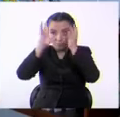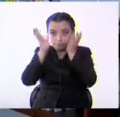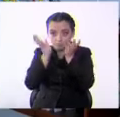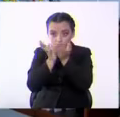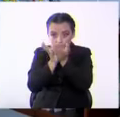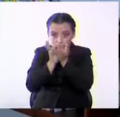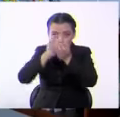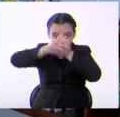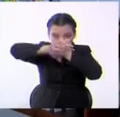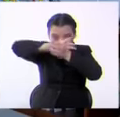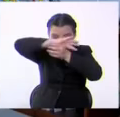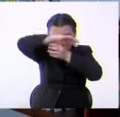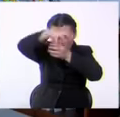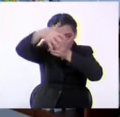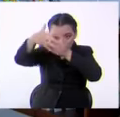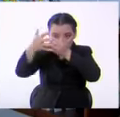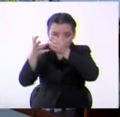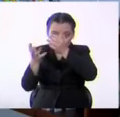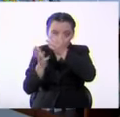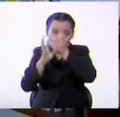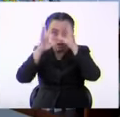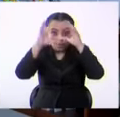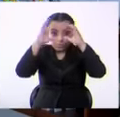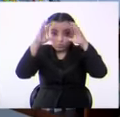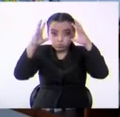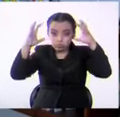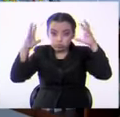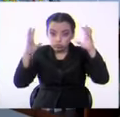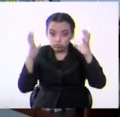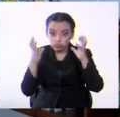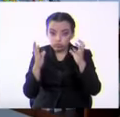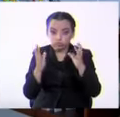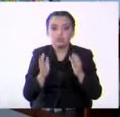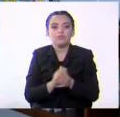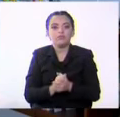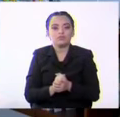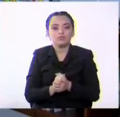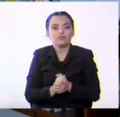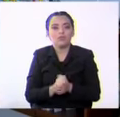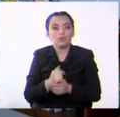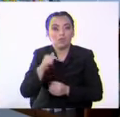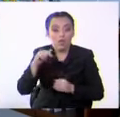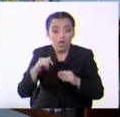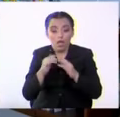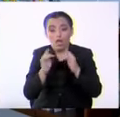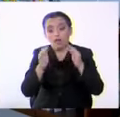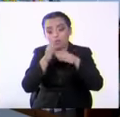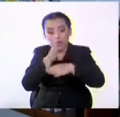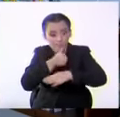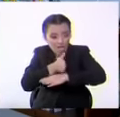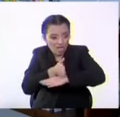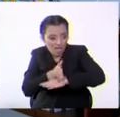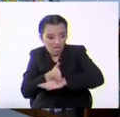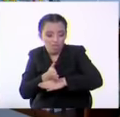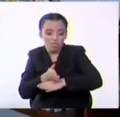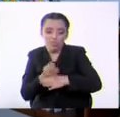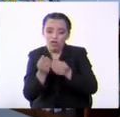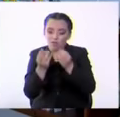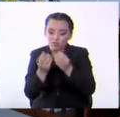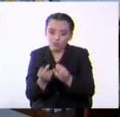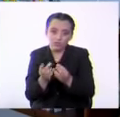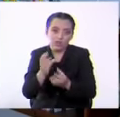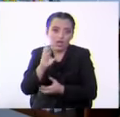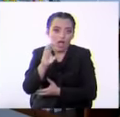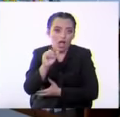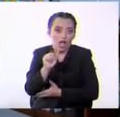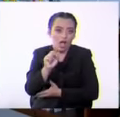la madera, la leña, el carbón que se obtiene ahora, por ejemplo, para las fuentes de energía.